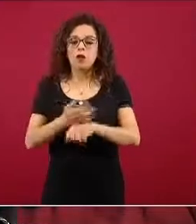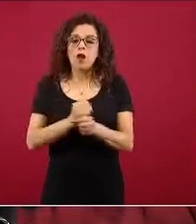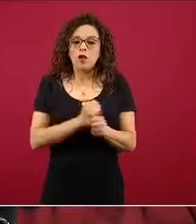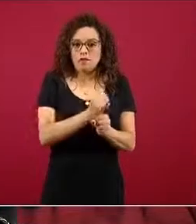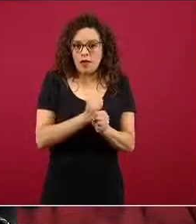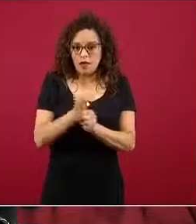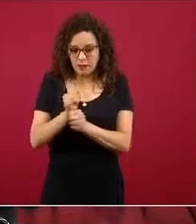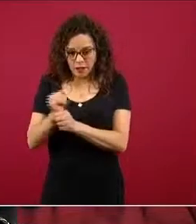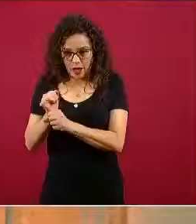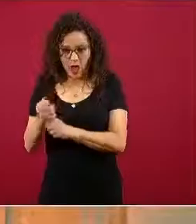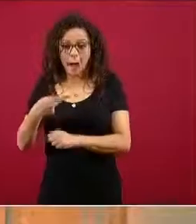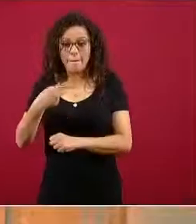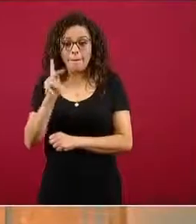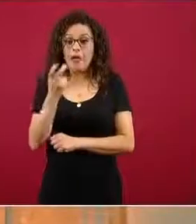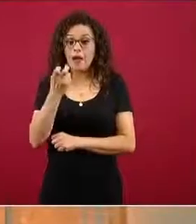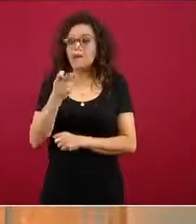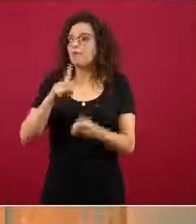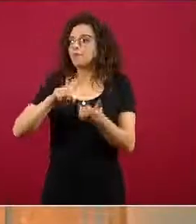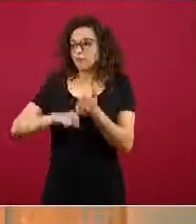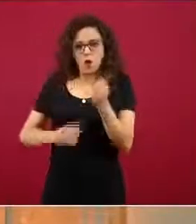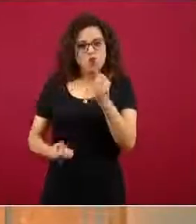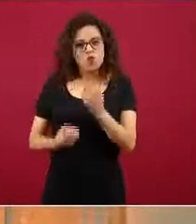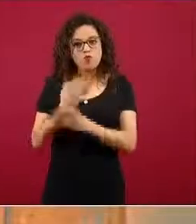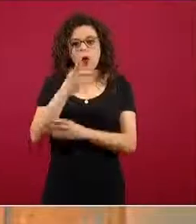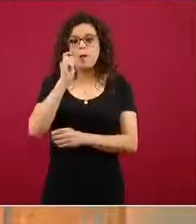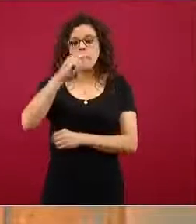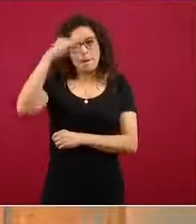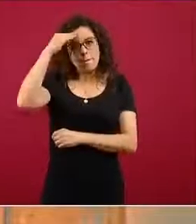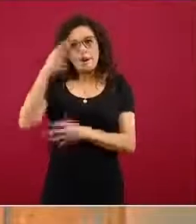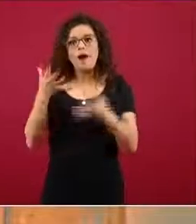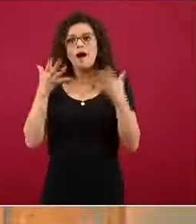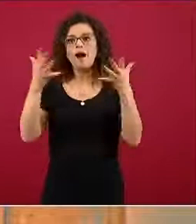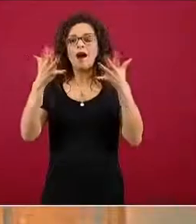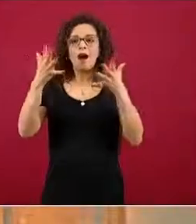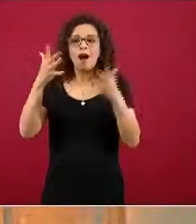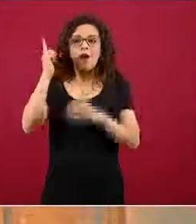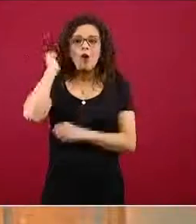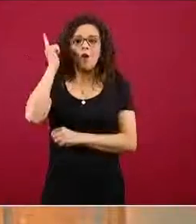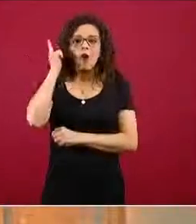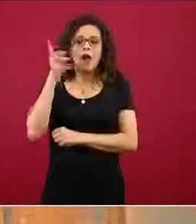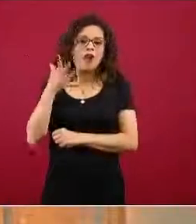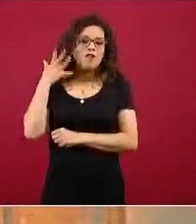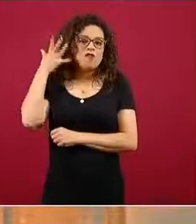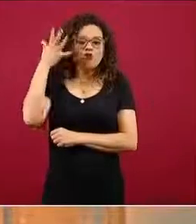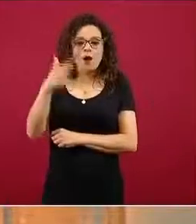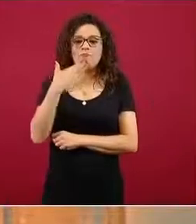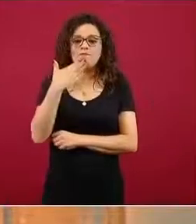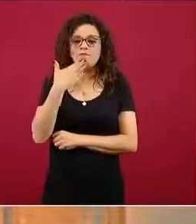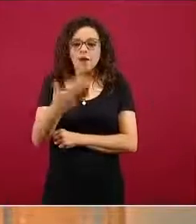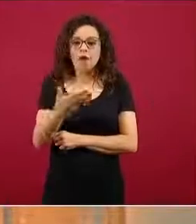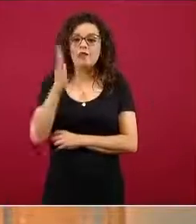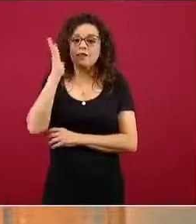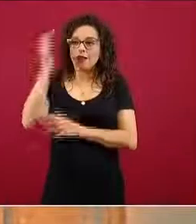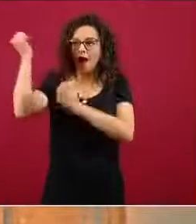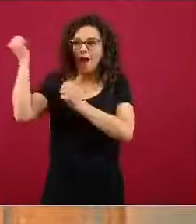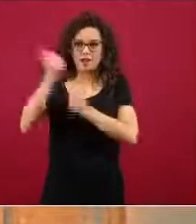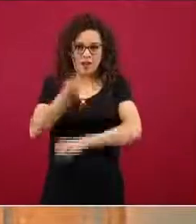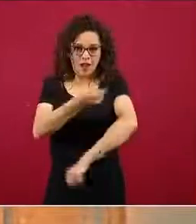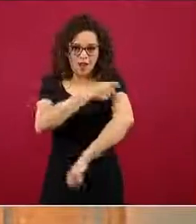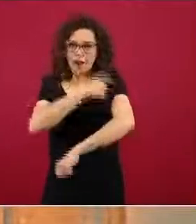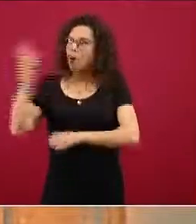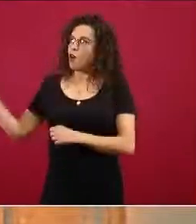suma, es un momento nuevo, es un momento de esperanza. La esperanza llegó por aire, como llega también el